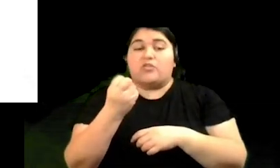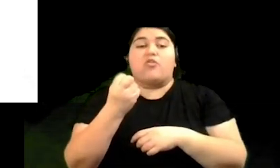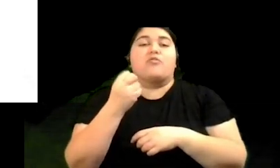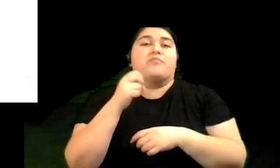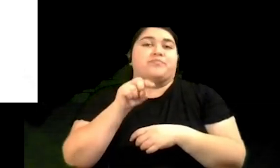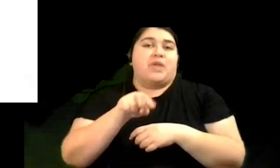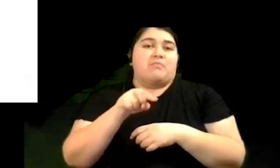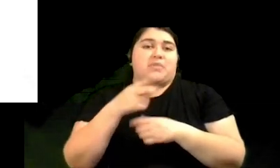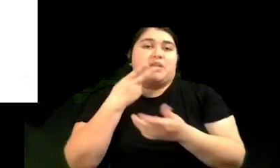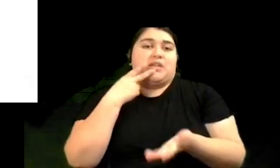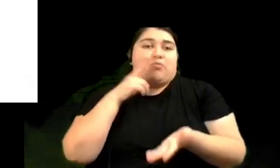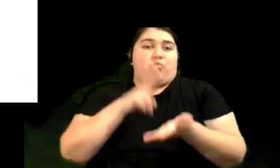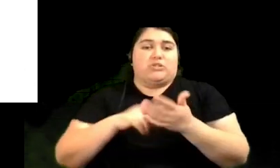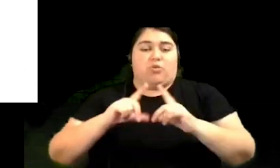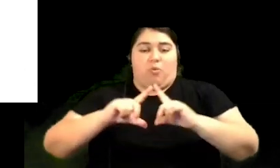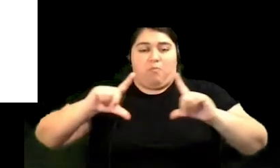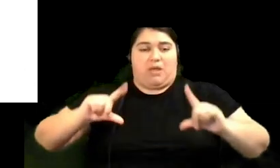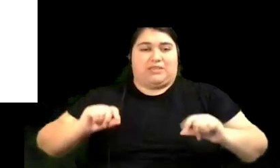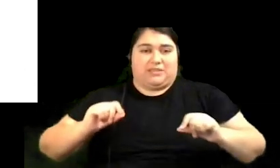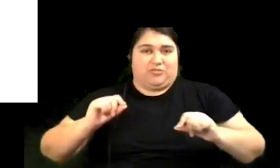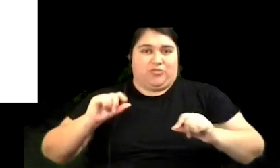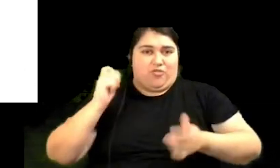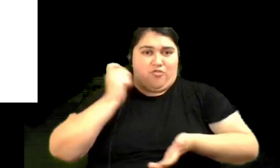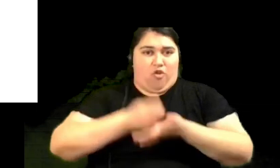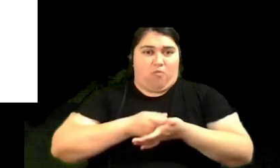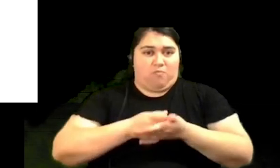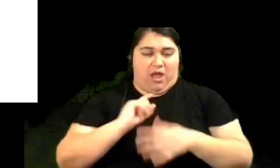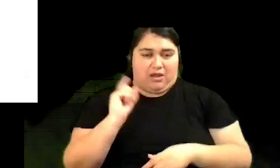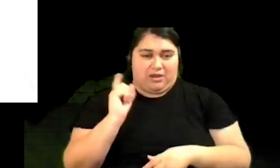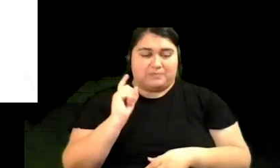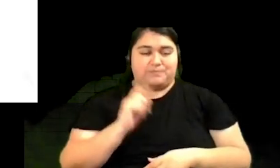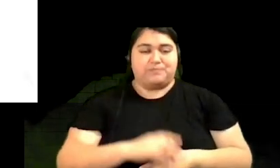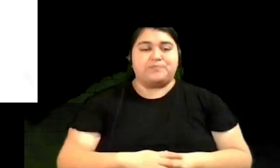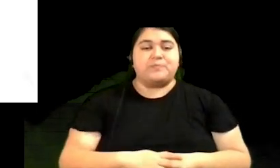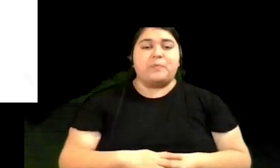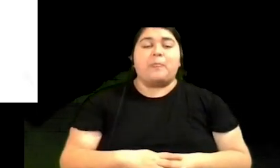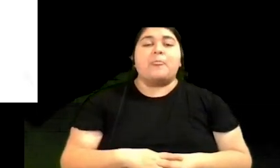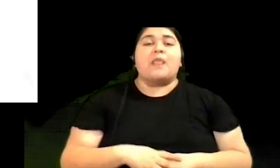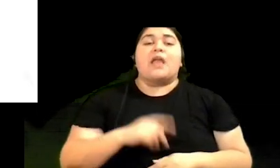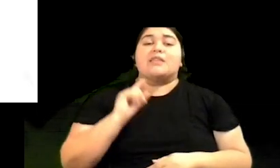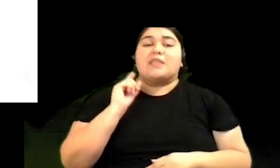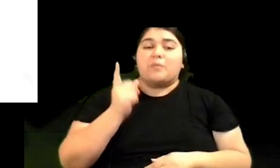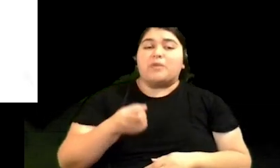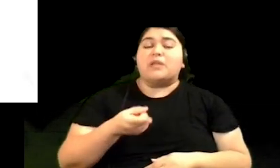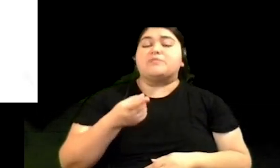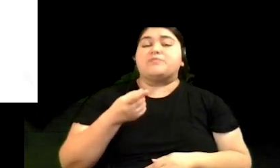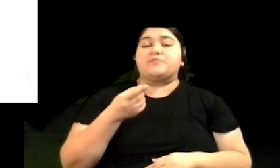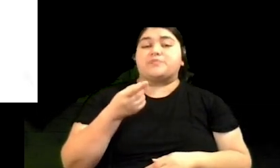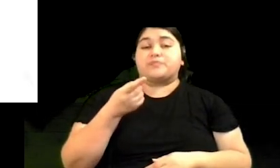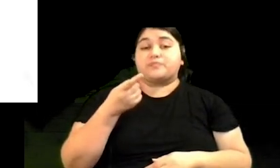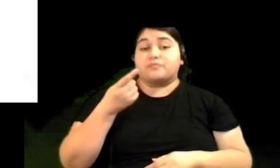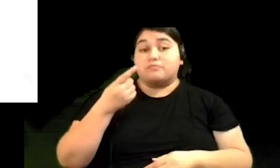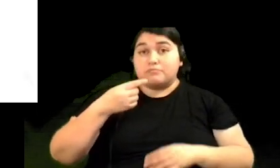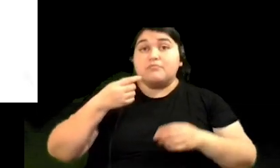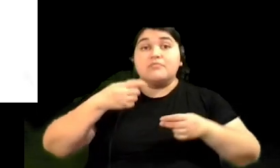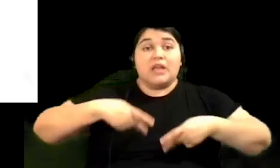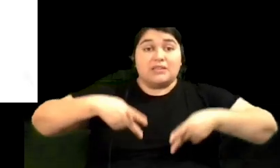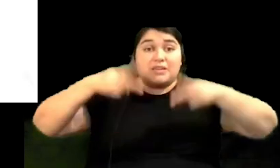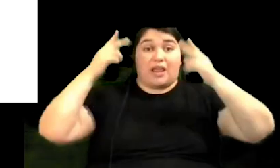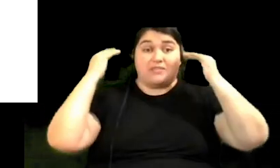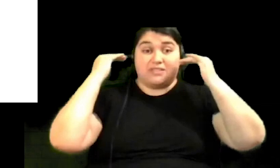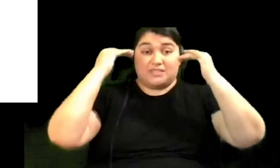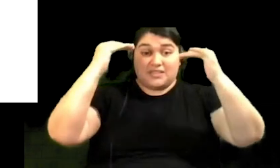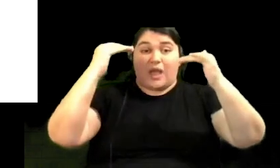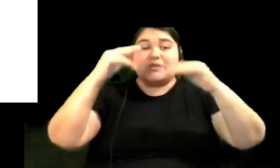exentos, ¿no? O sea, no pagan patentamiento. Y dos aspectos que voy a ampliar un poco es la existencia de terrazas verdes o turismo. ¿Qué son